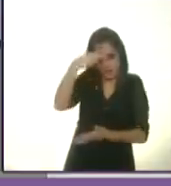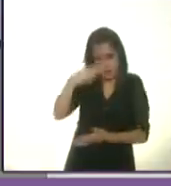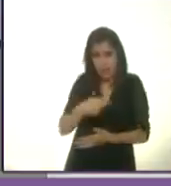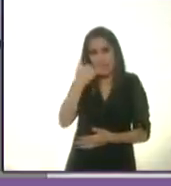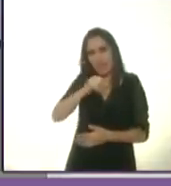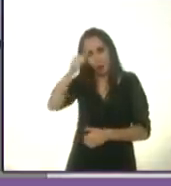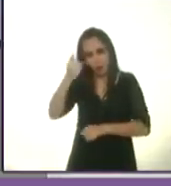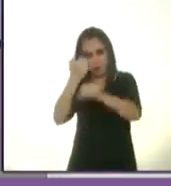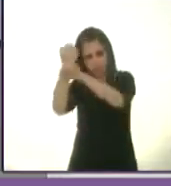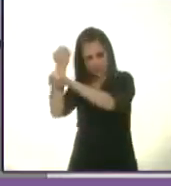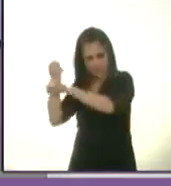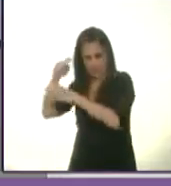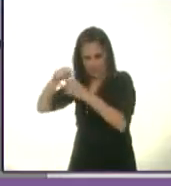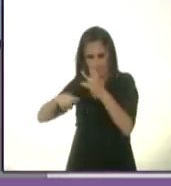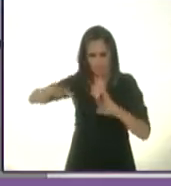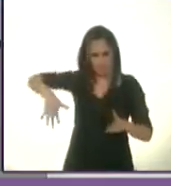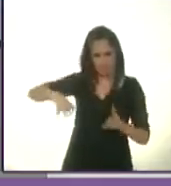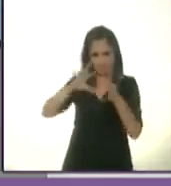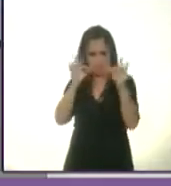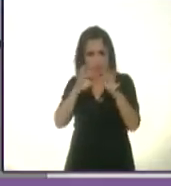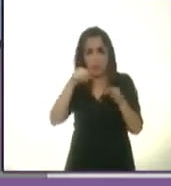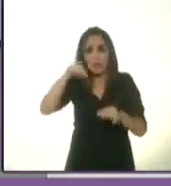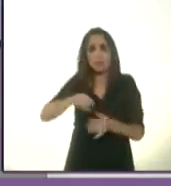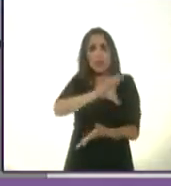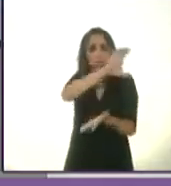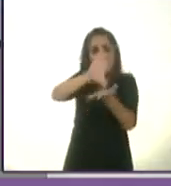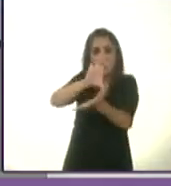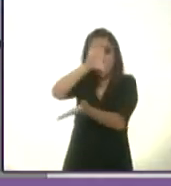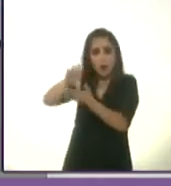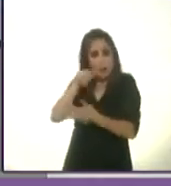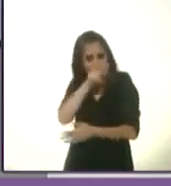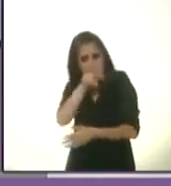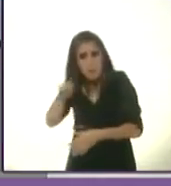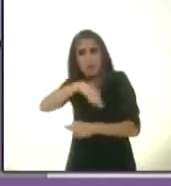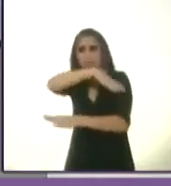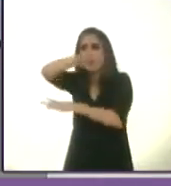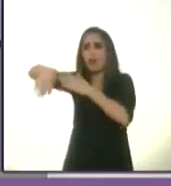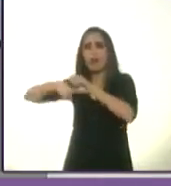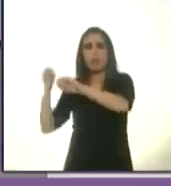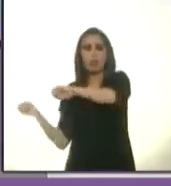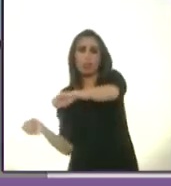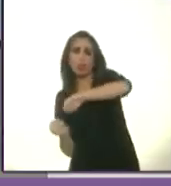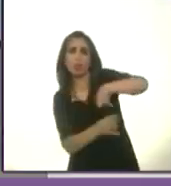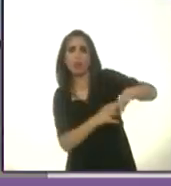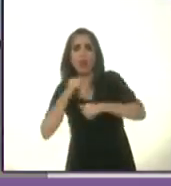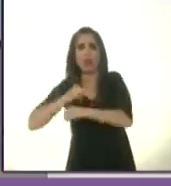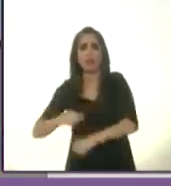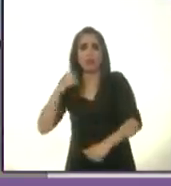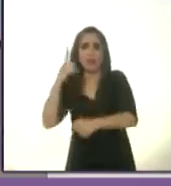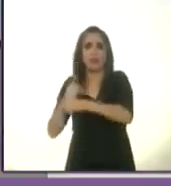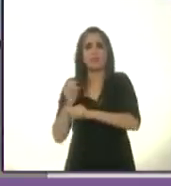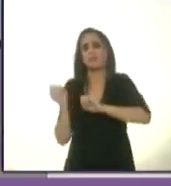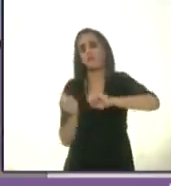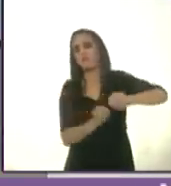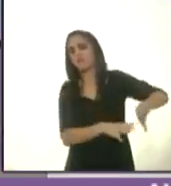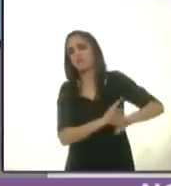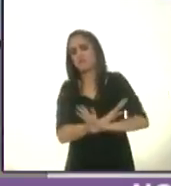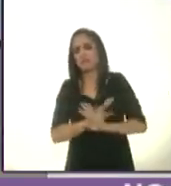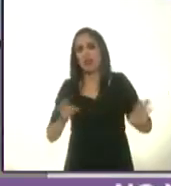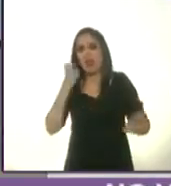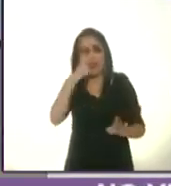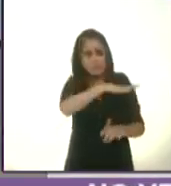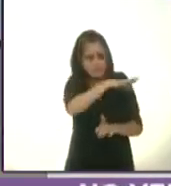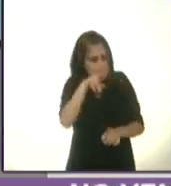otras entidades federativas son colonias que están completamente abandonadas por parte de las autoridades y esto los ha llevado a la